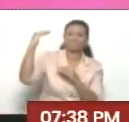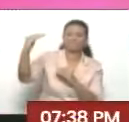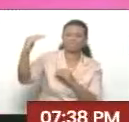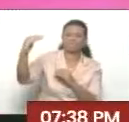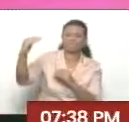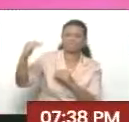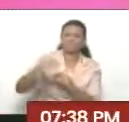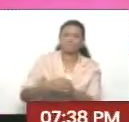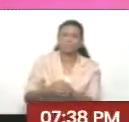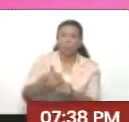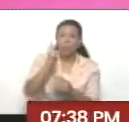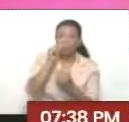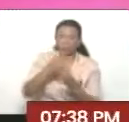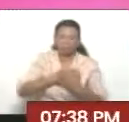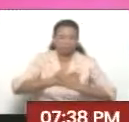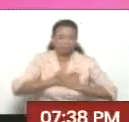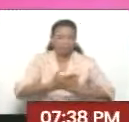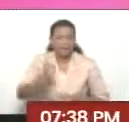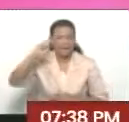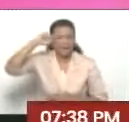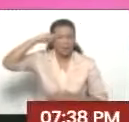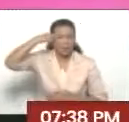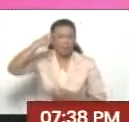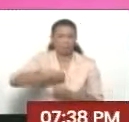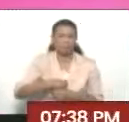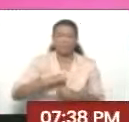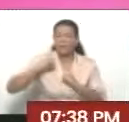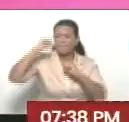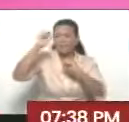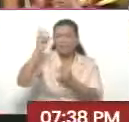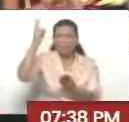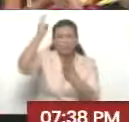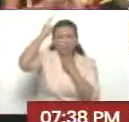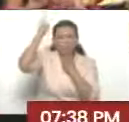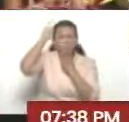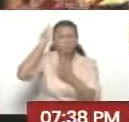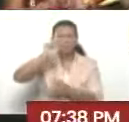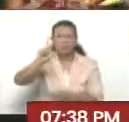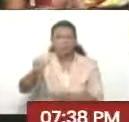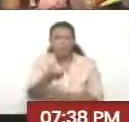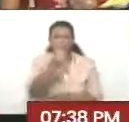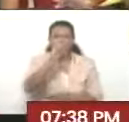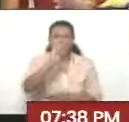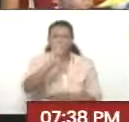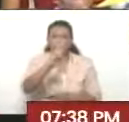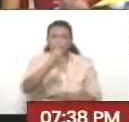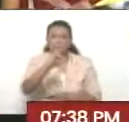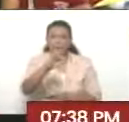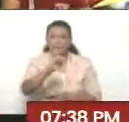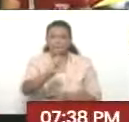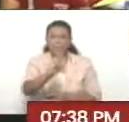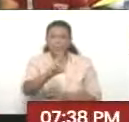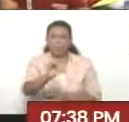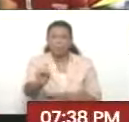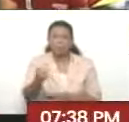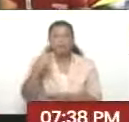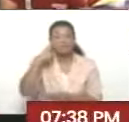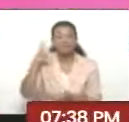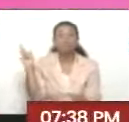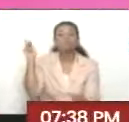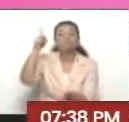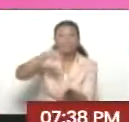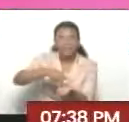grande del amor del pueblo de Venezuela. ¡Que viva Guaycaipuro! Y aquí vinimos a sus tierras.